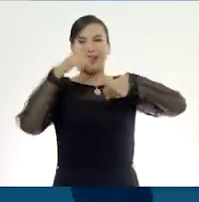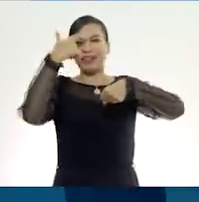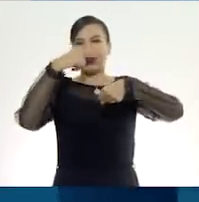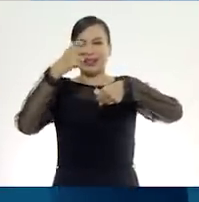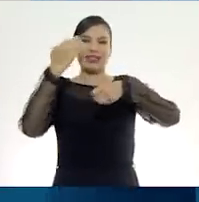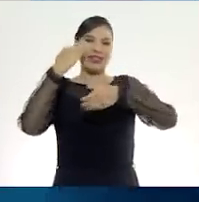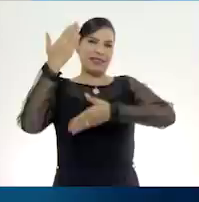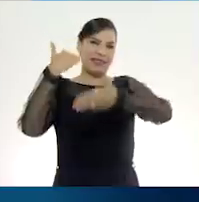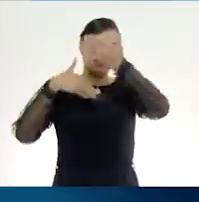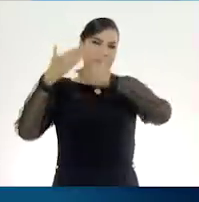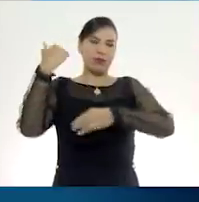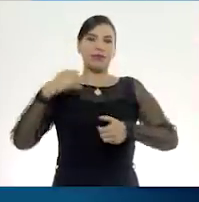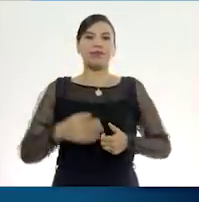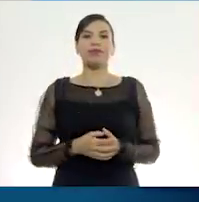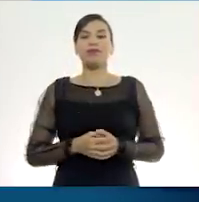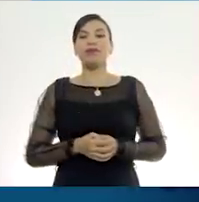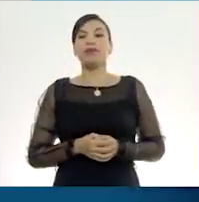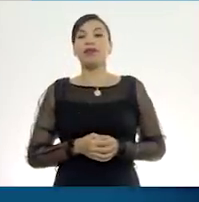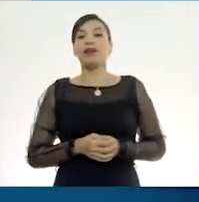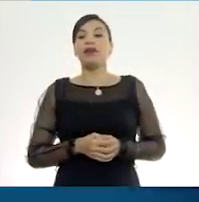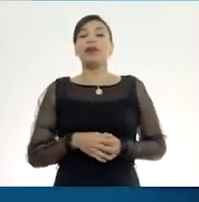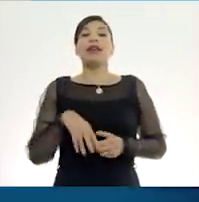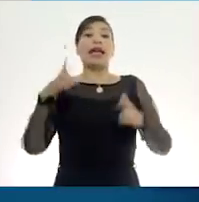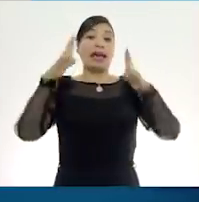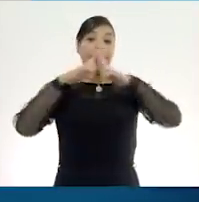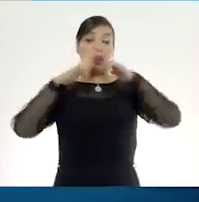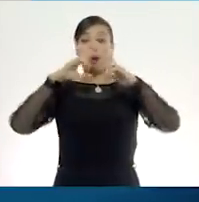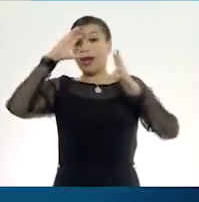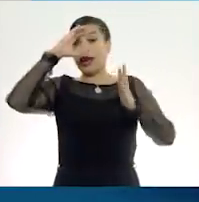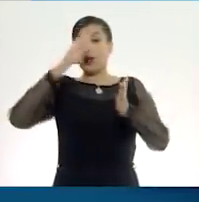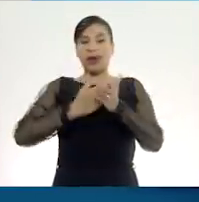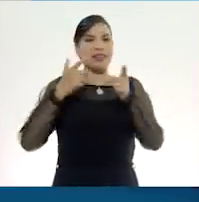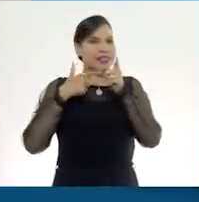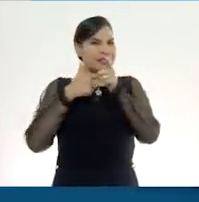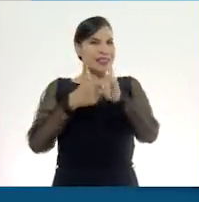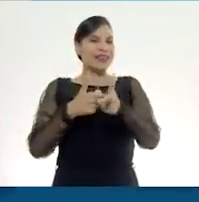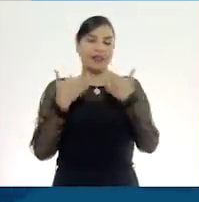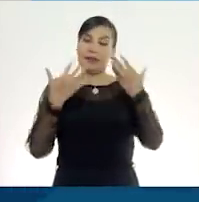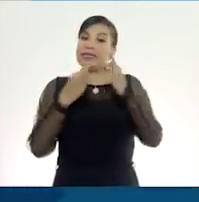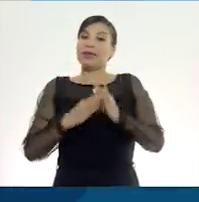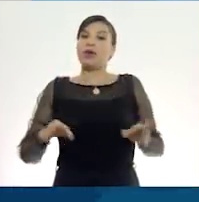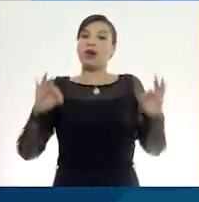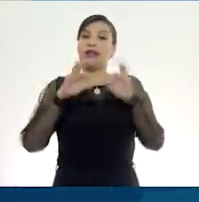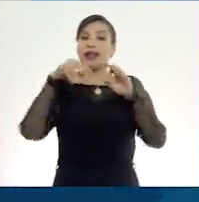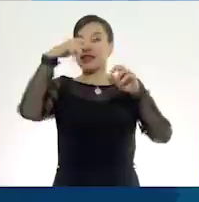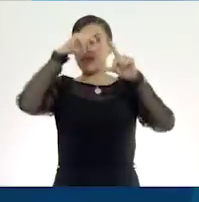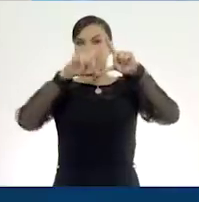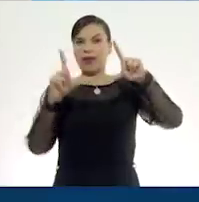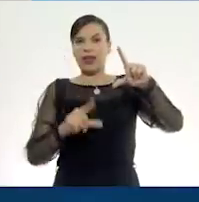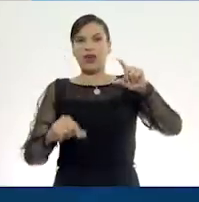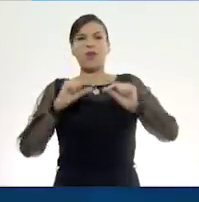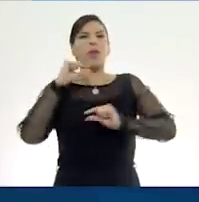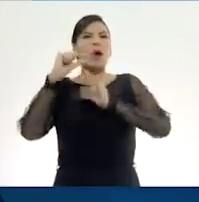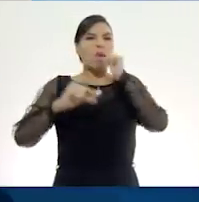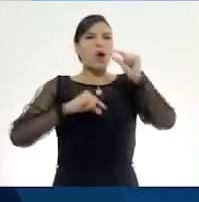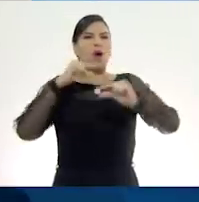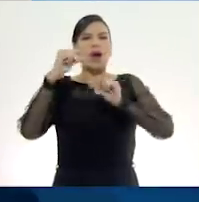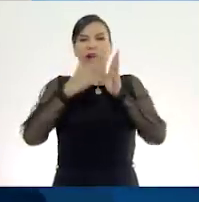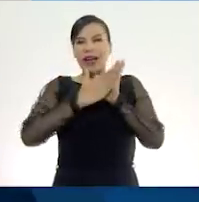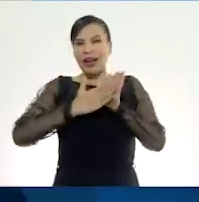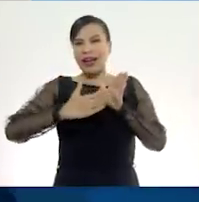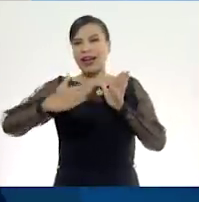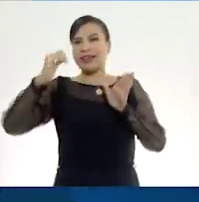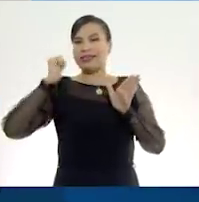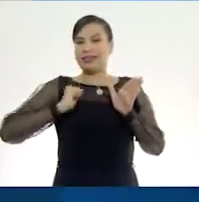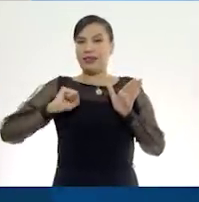la época. Aunque la religión católica siguió siendo muy importante en México, poco a poco, a lo largo del